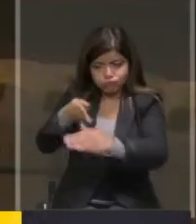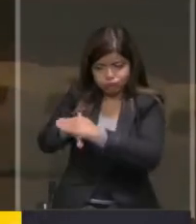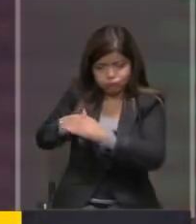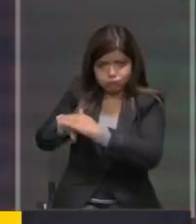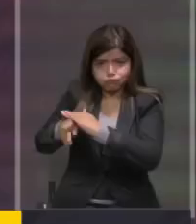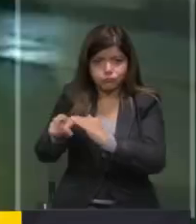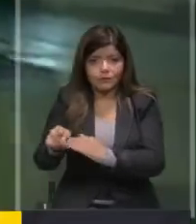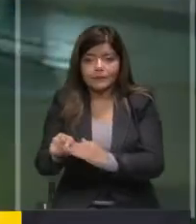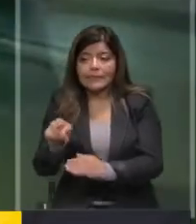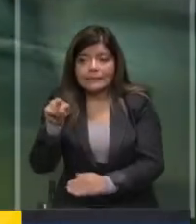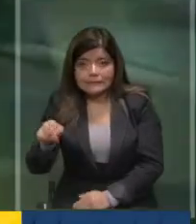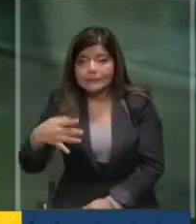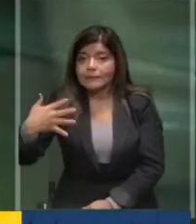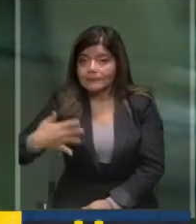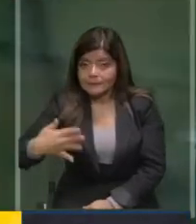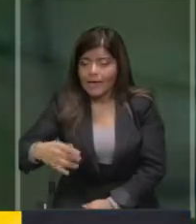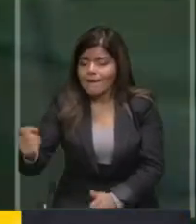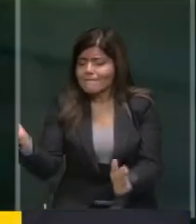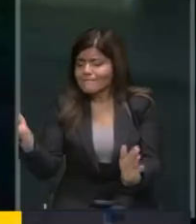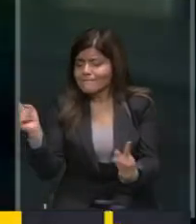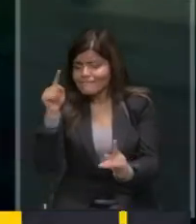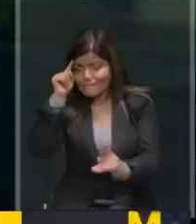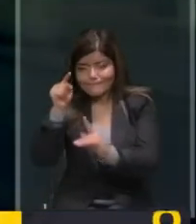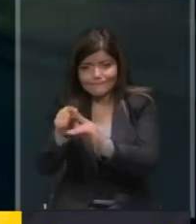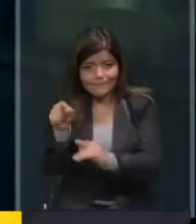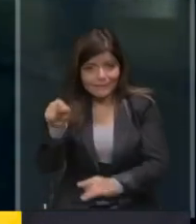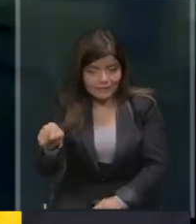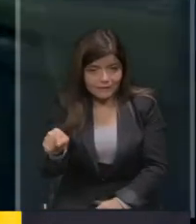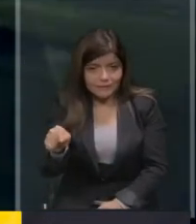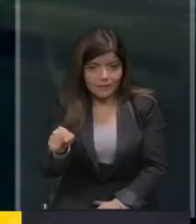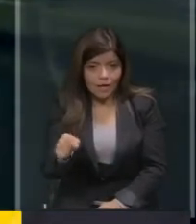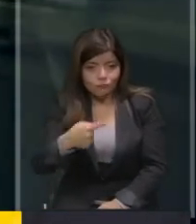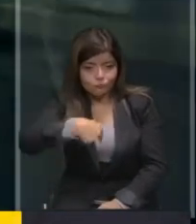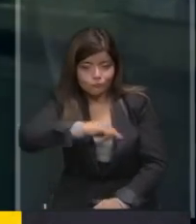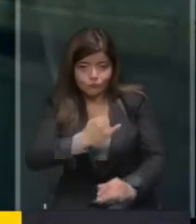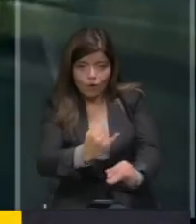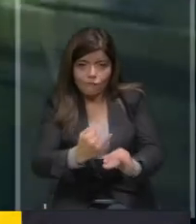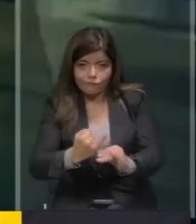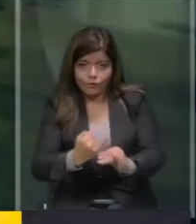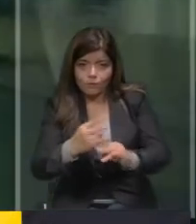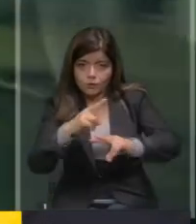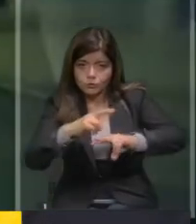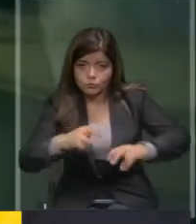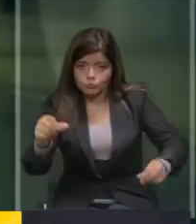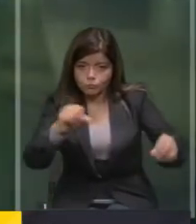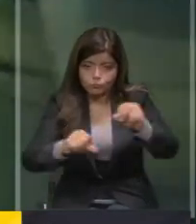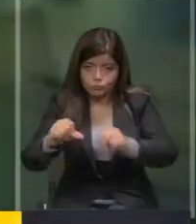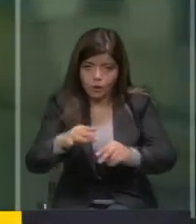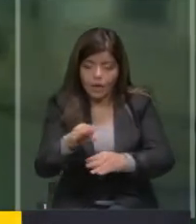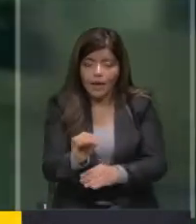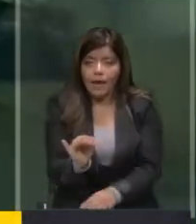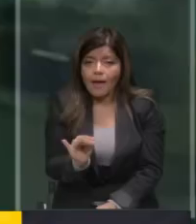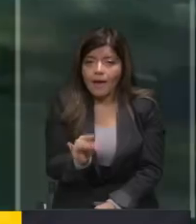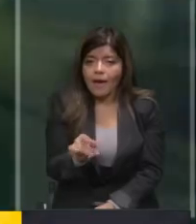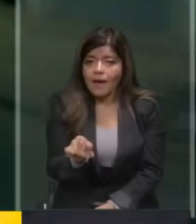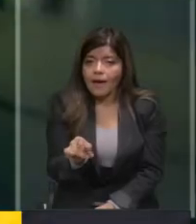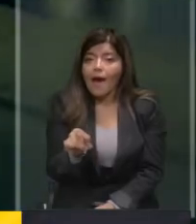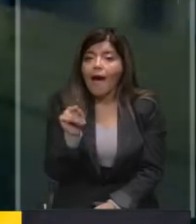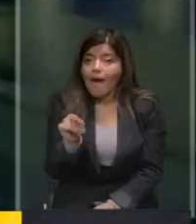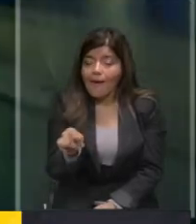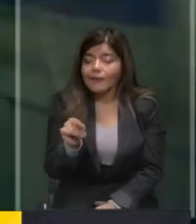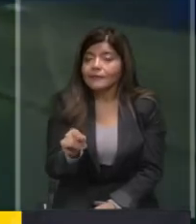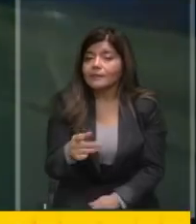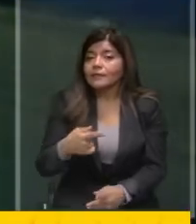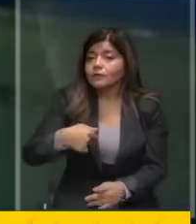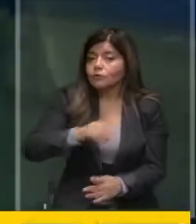clave también porque según lo que hemos podido recopilar respecto a este caso allí actuaría y